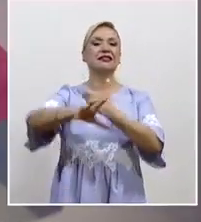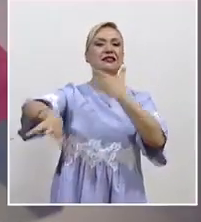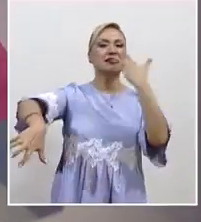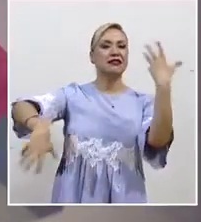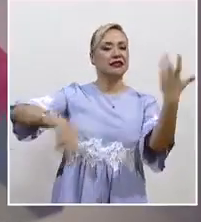carrera